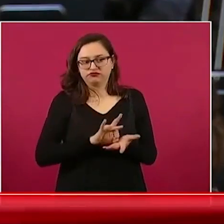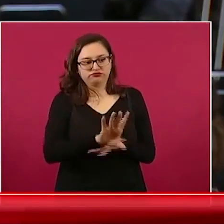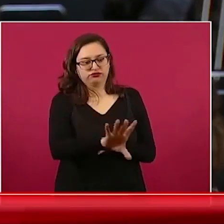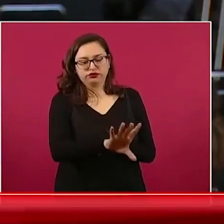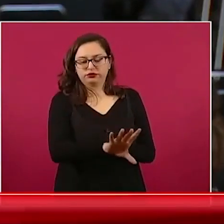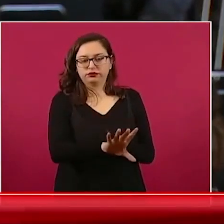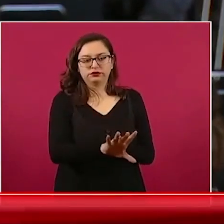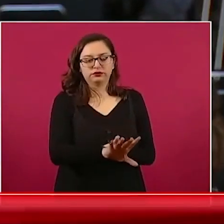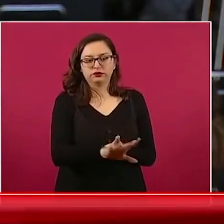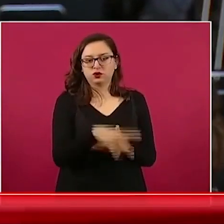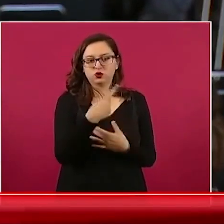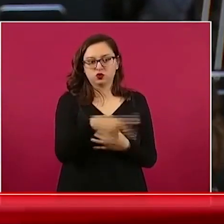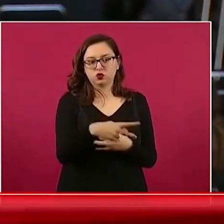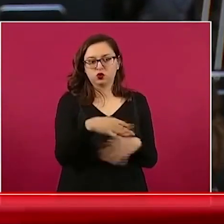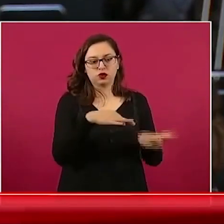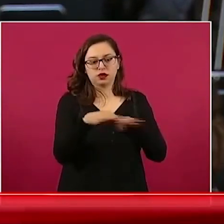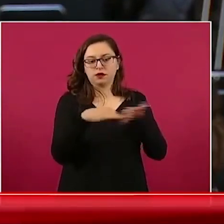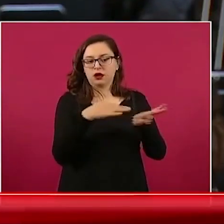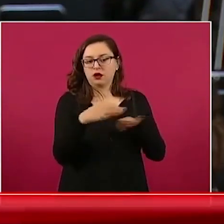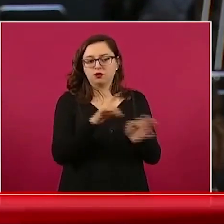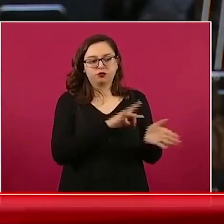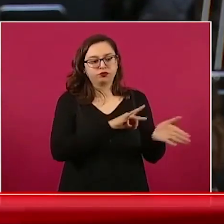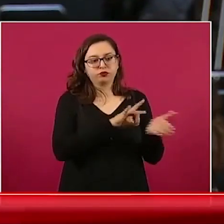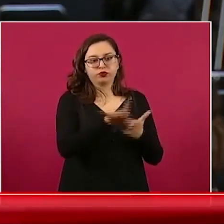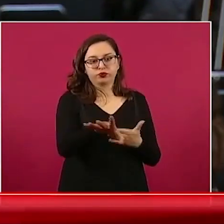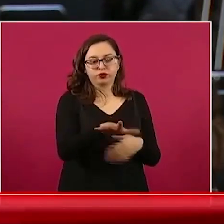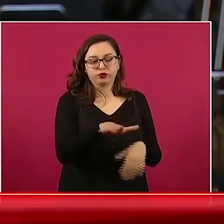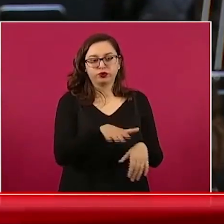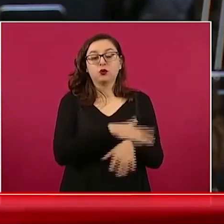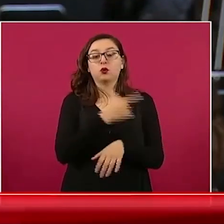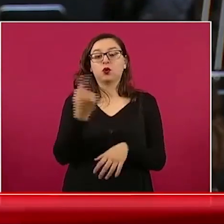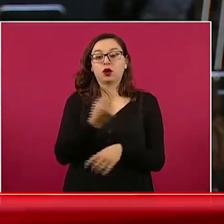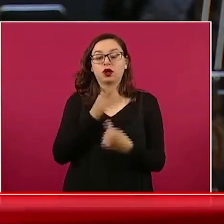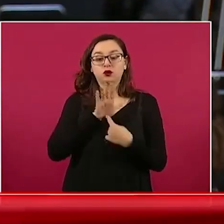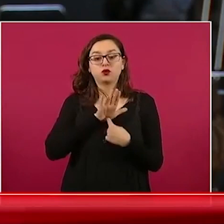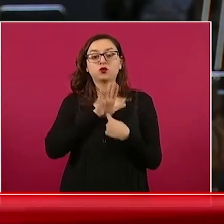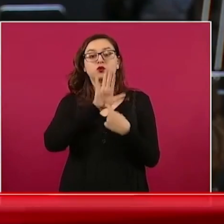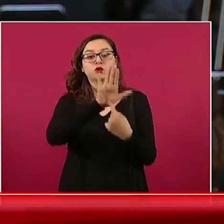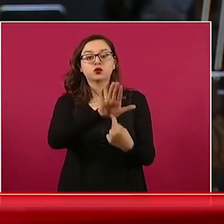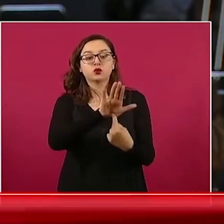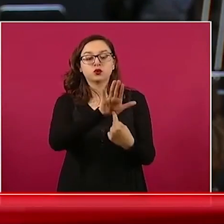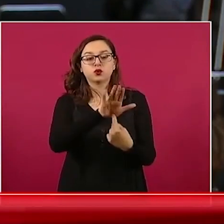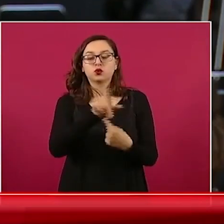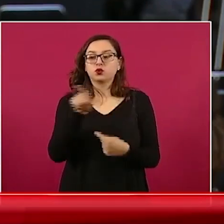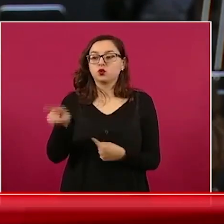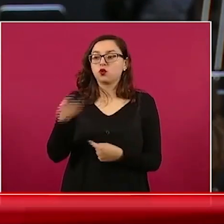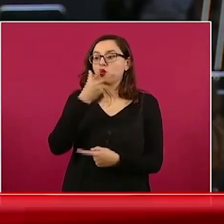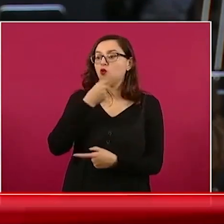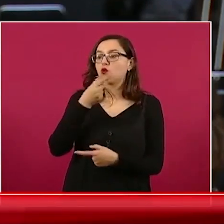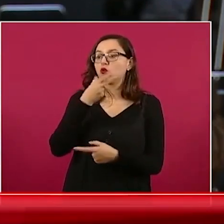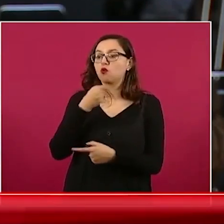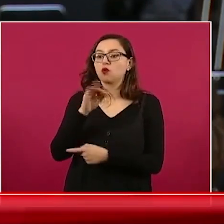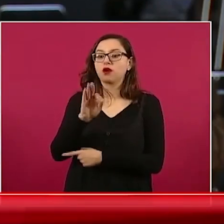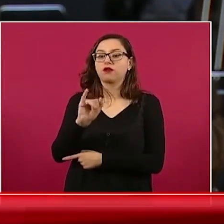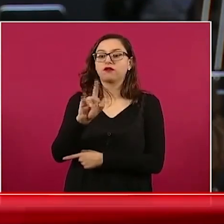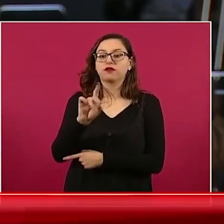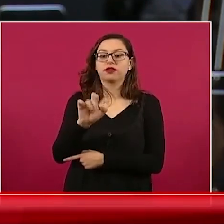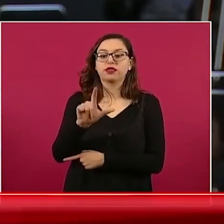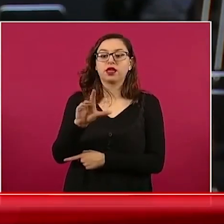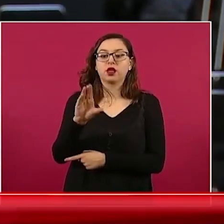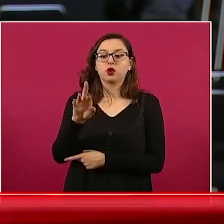Récord, porque pues bueno, puso en entrever por qué está Fidel Curi en la